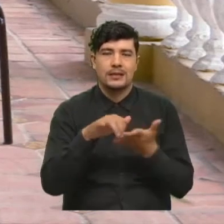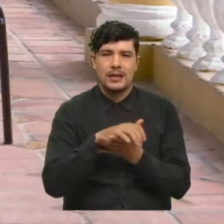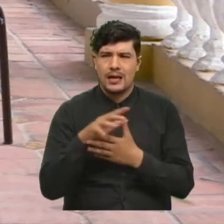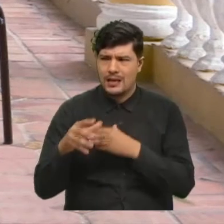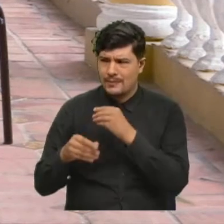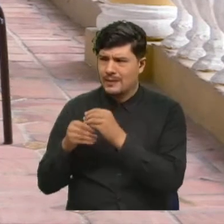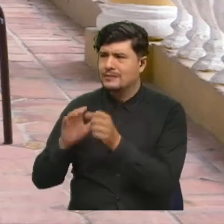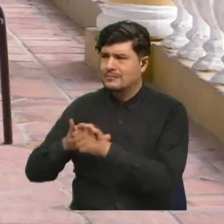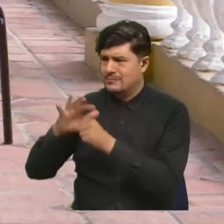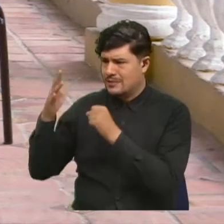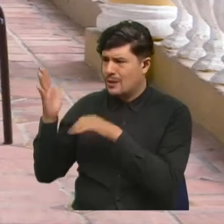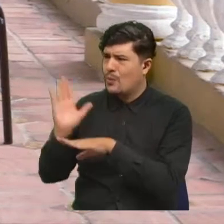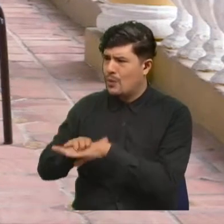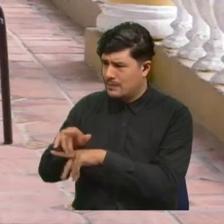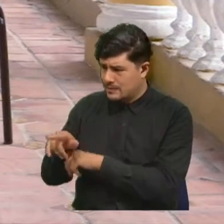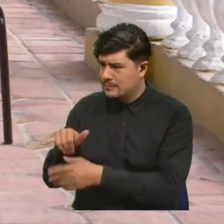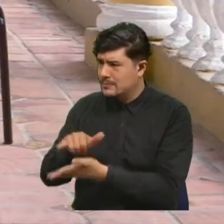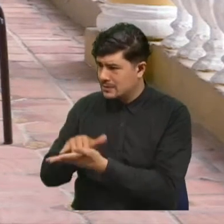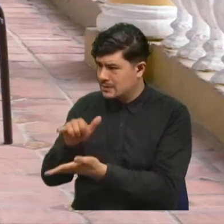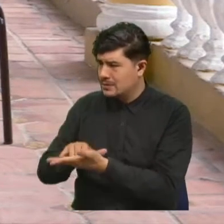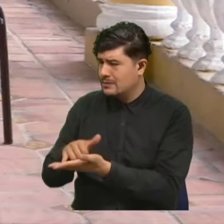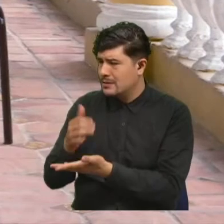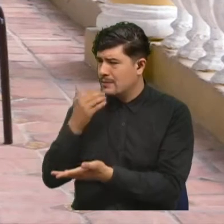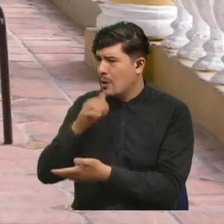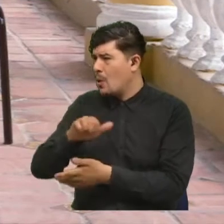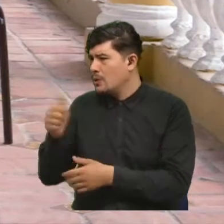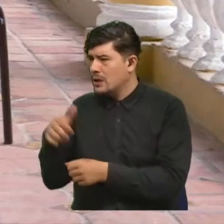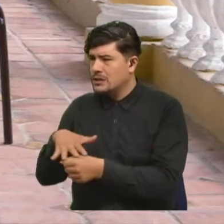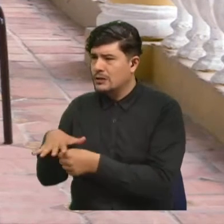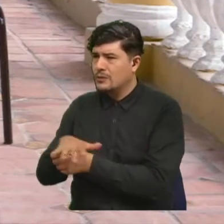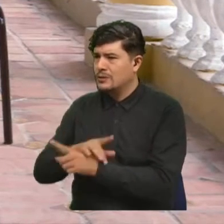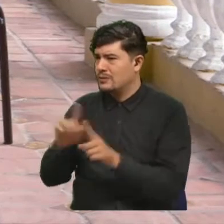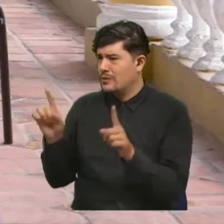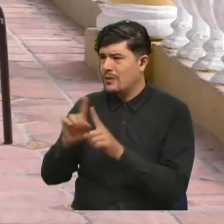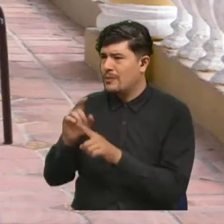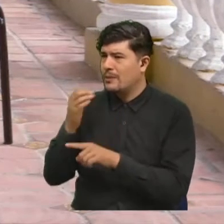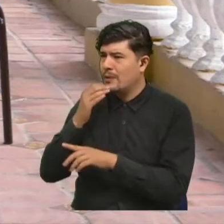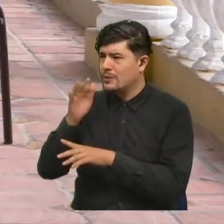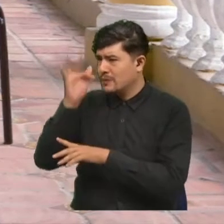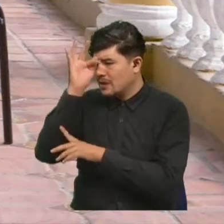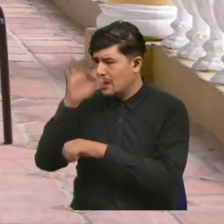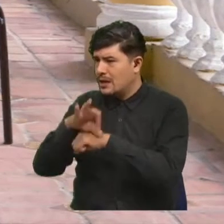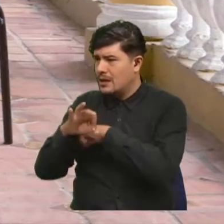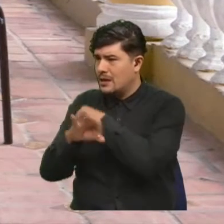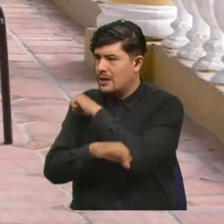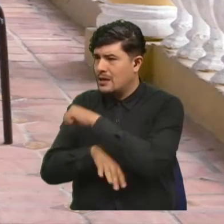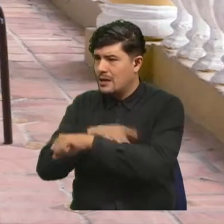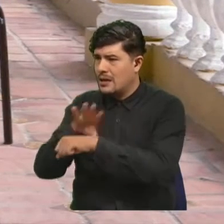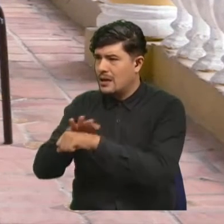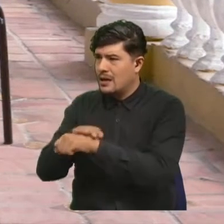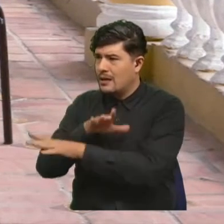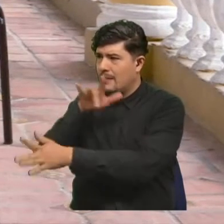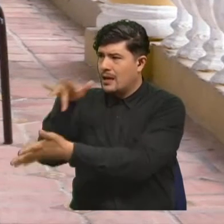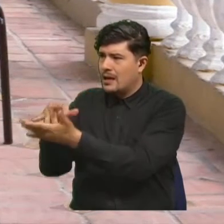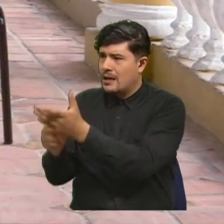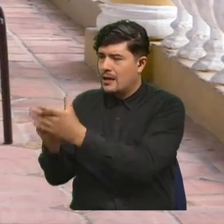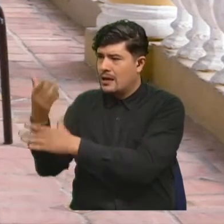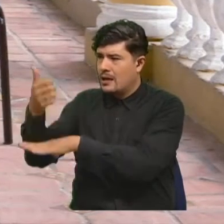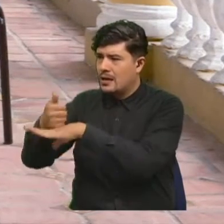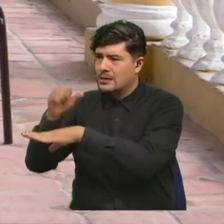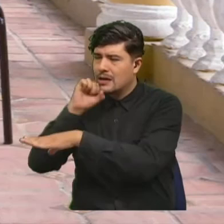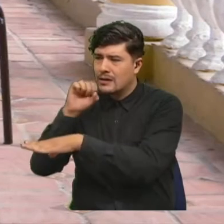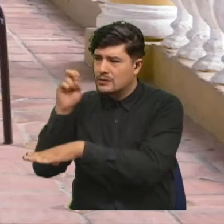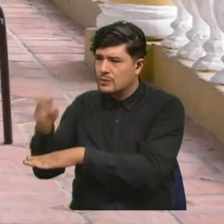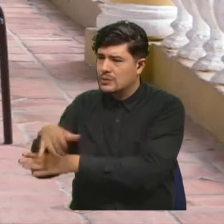trabajo todo esto tal vez en otras situaciones no se hubieran mirado al hospital san camilo para llevarlo a barrancabermeja de ayudarlo al sur de